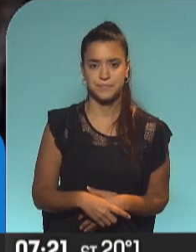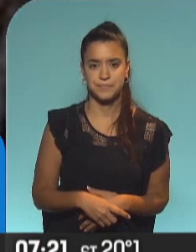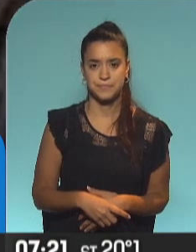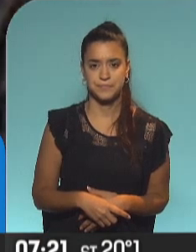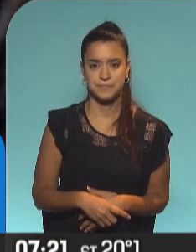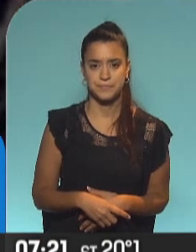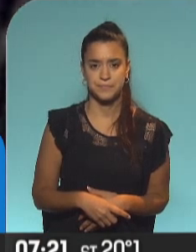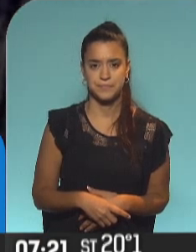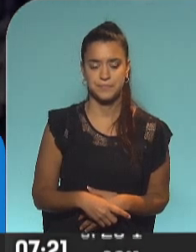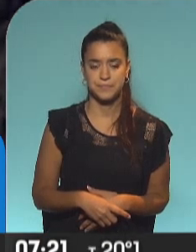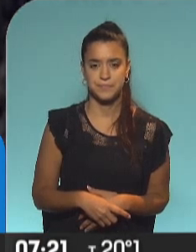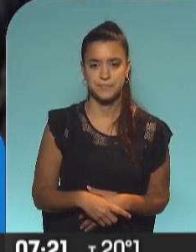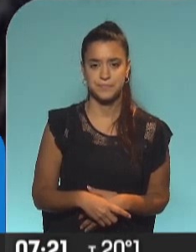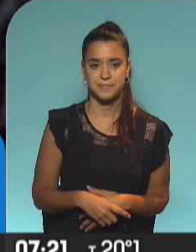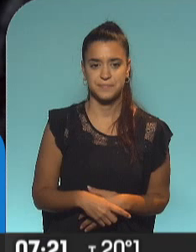la vida